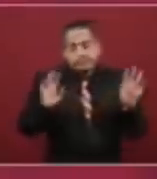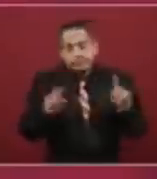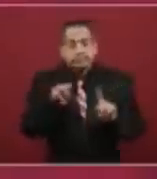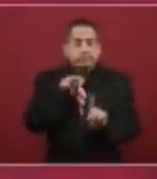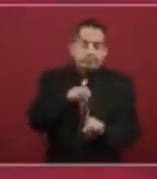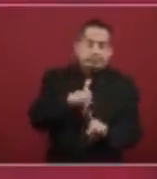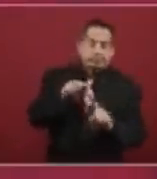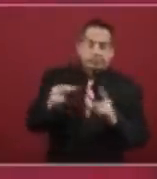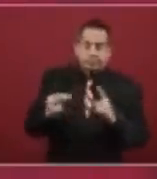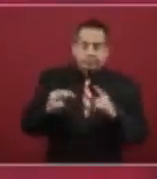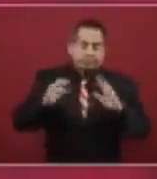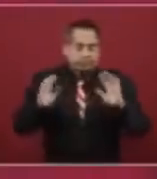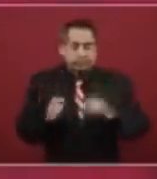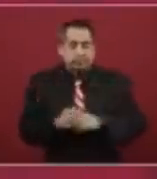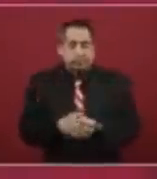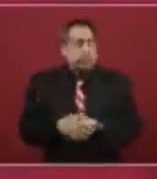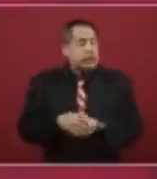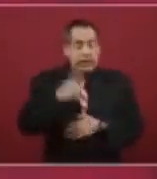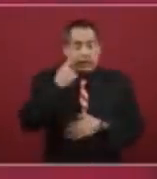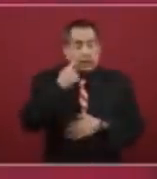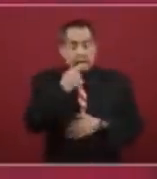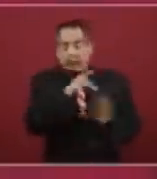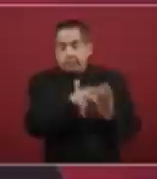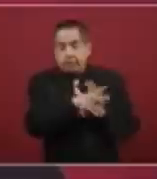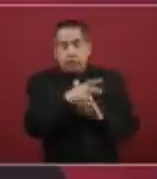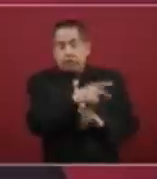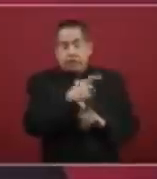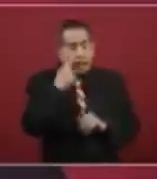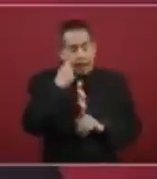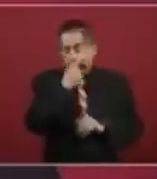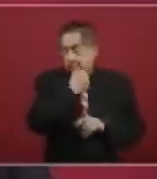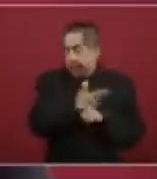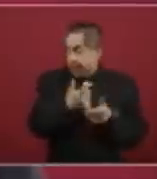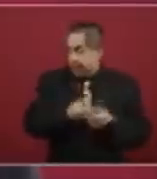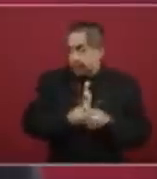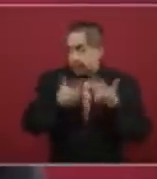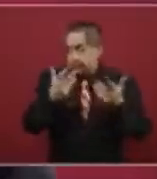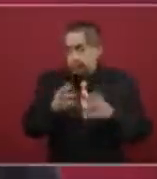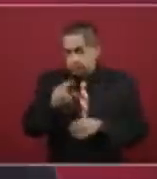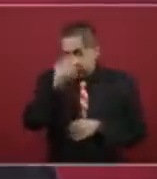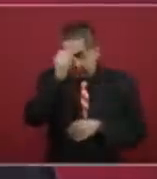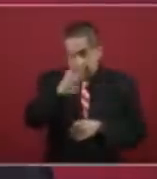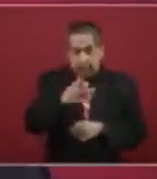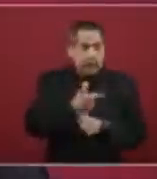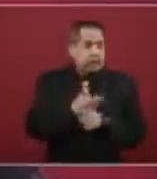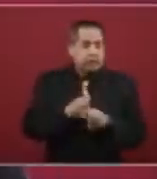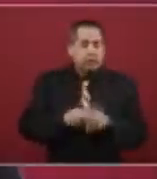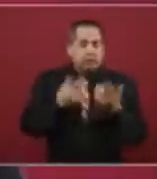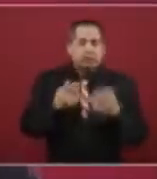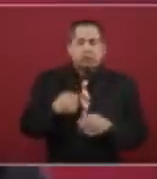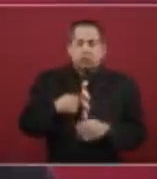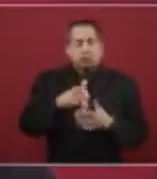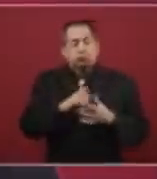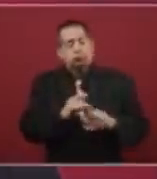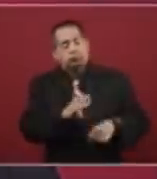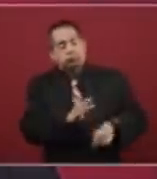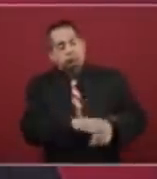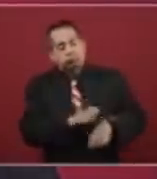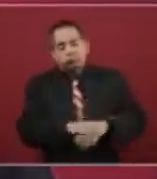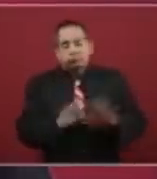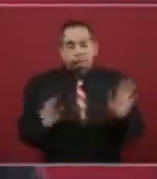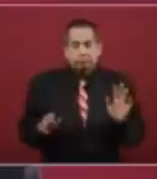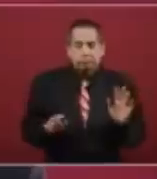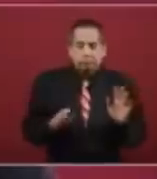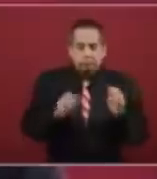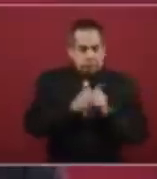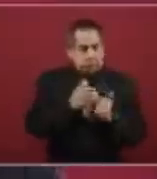enfoque y además somos libres, que no se olvide eso. Si hago esta mención es de manera